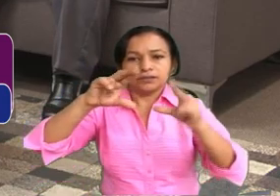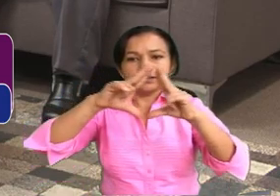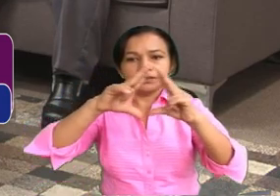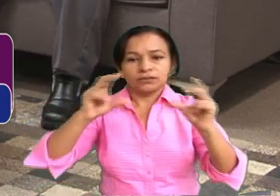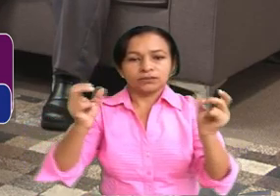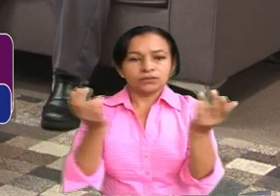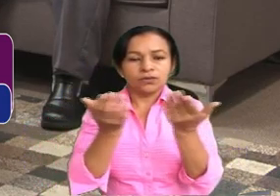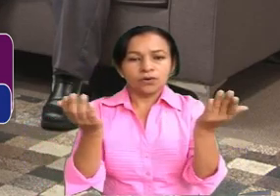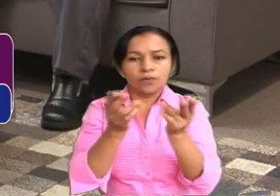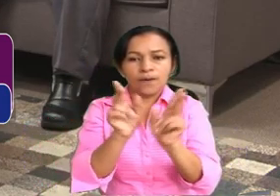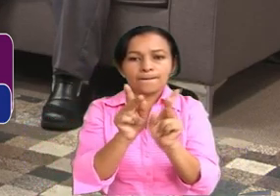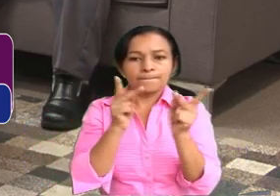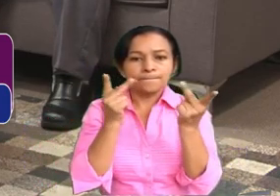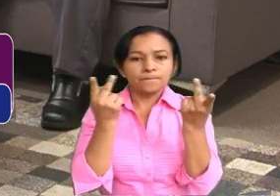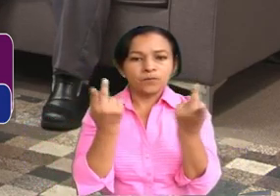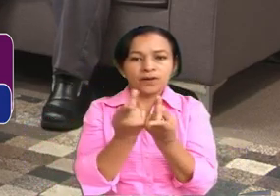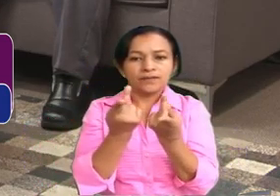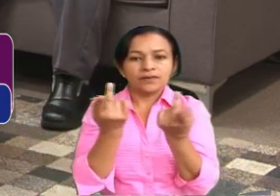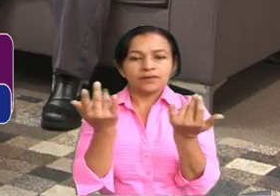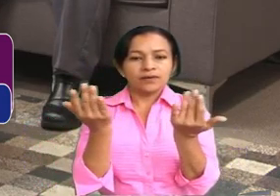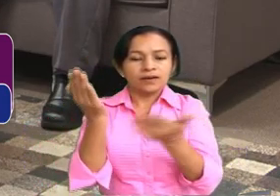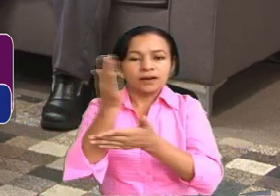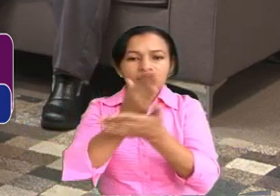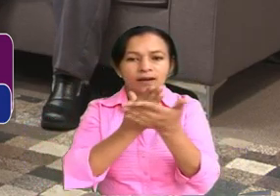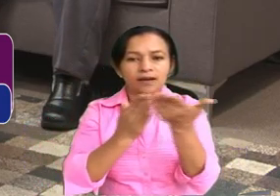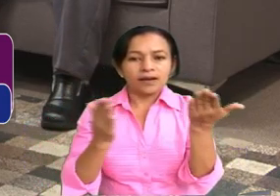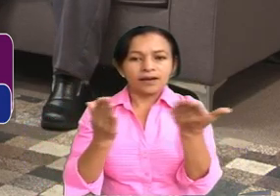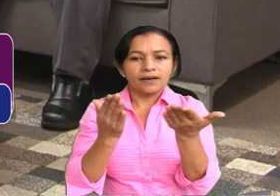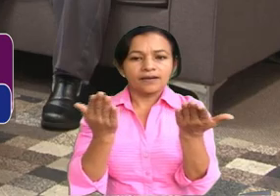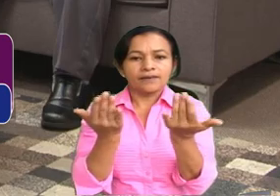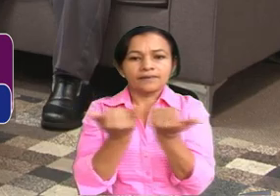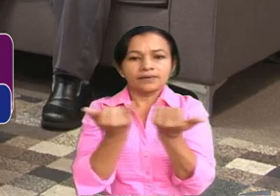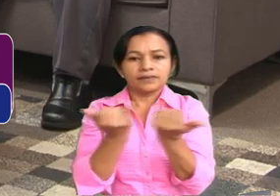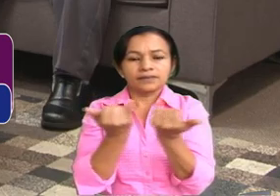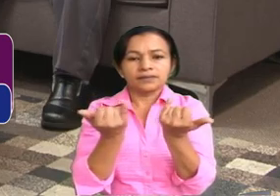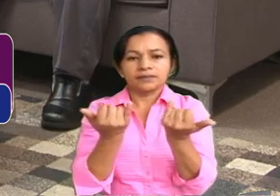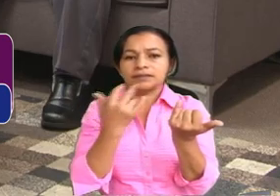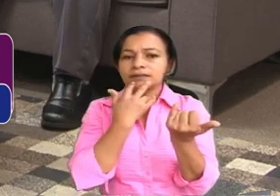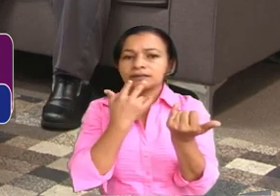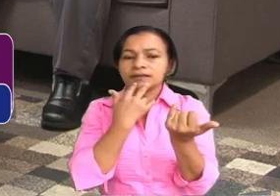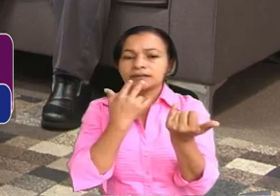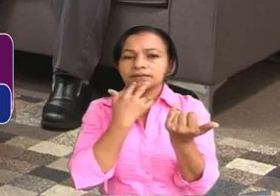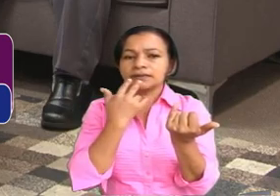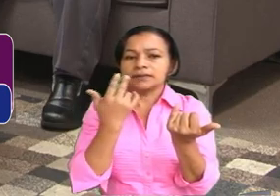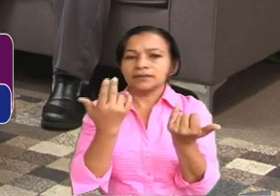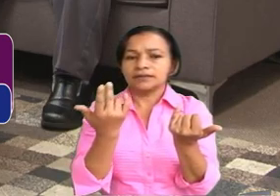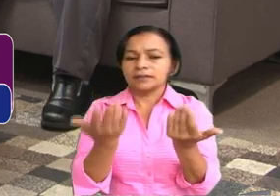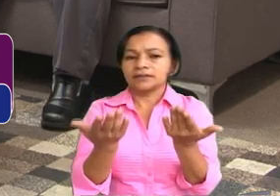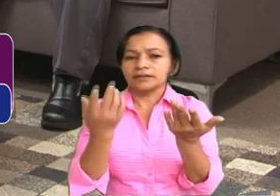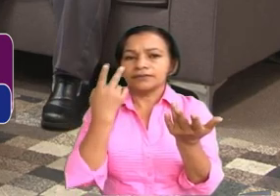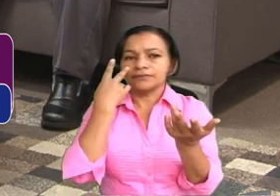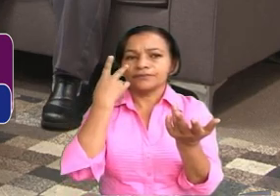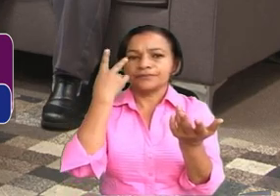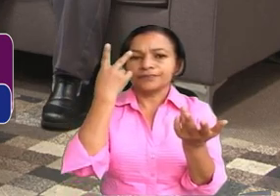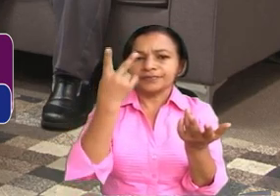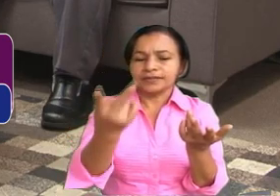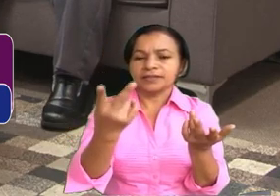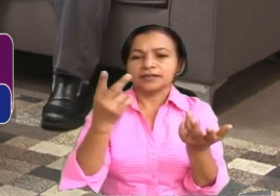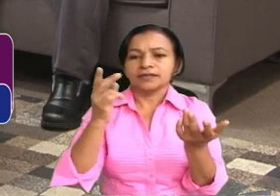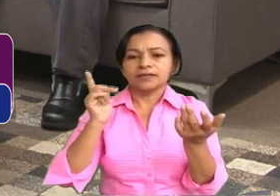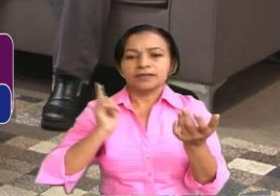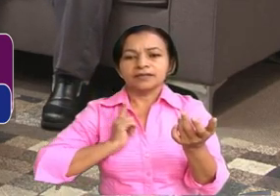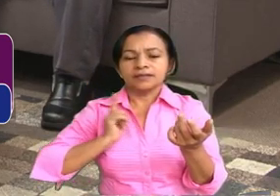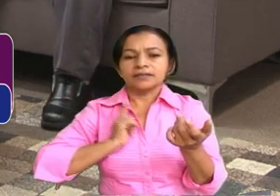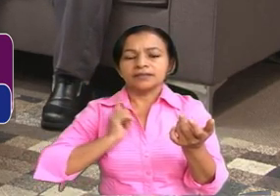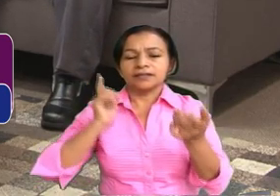interactúa con estos pueblos que de vez en vez no tienen esa proyección y esa visibilización que sí tiene